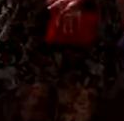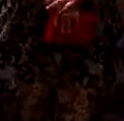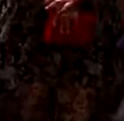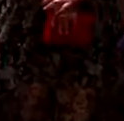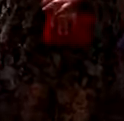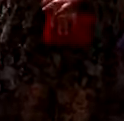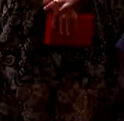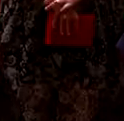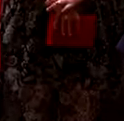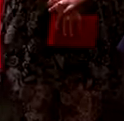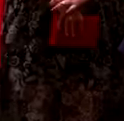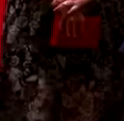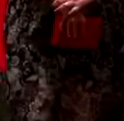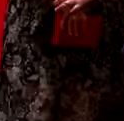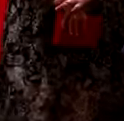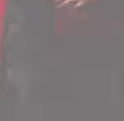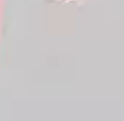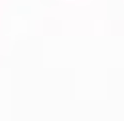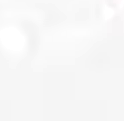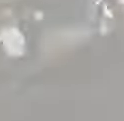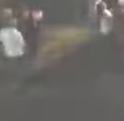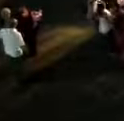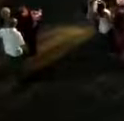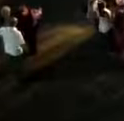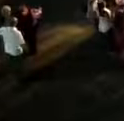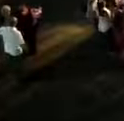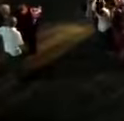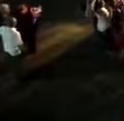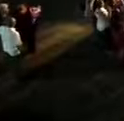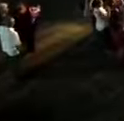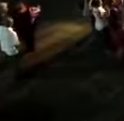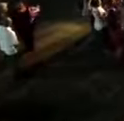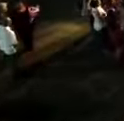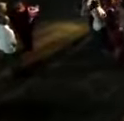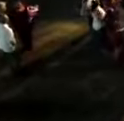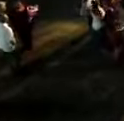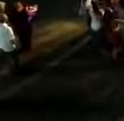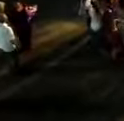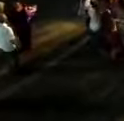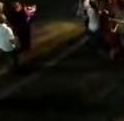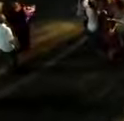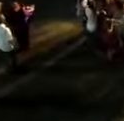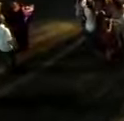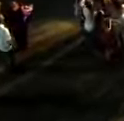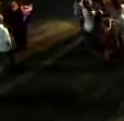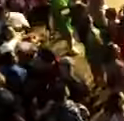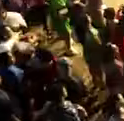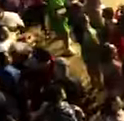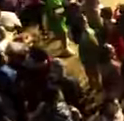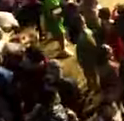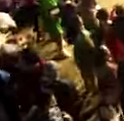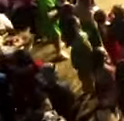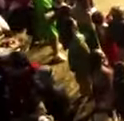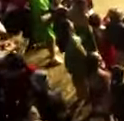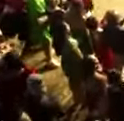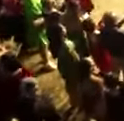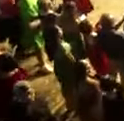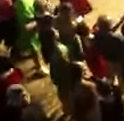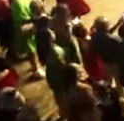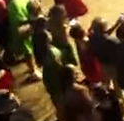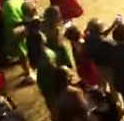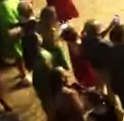El haberme otorgado esta medalla por mis 43 años de servicio y por toda la